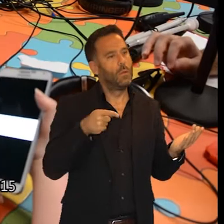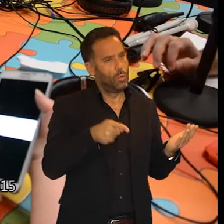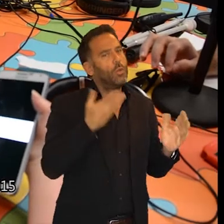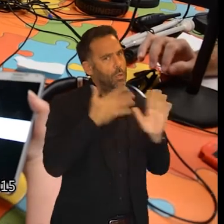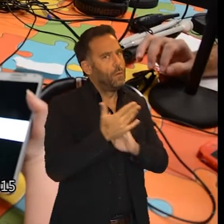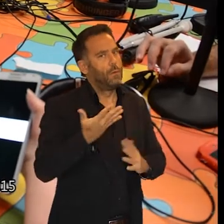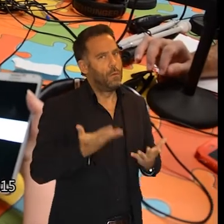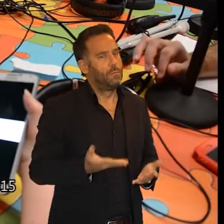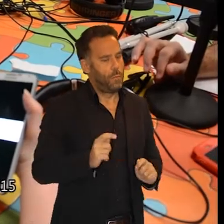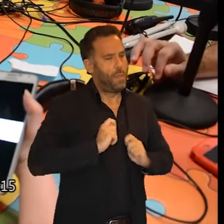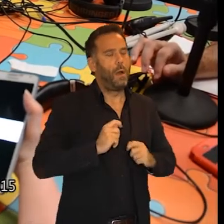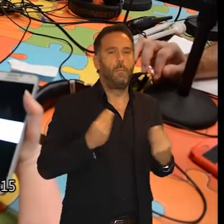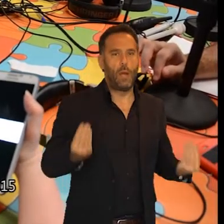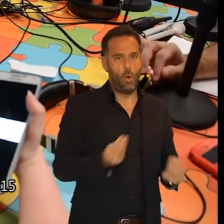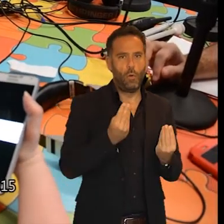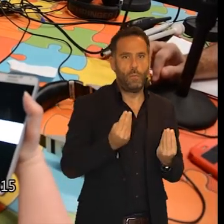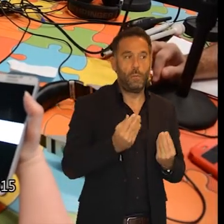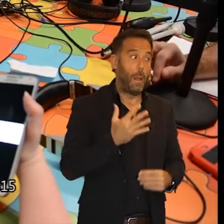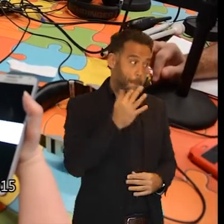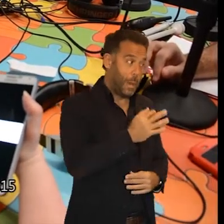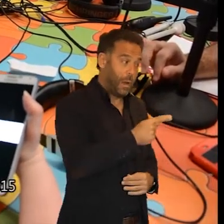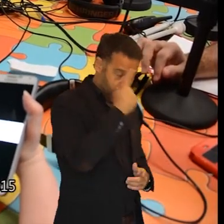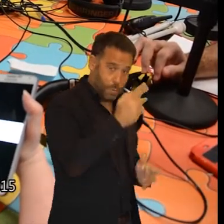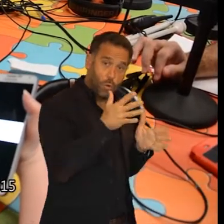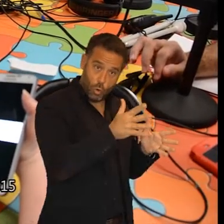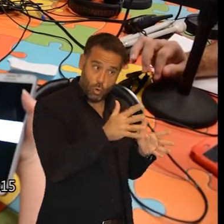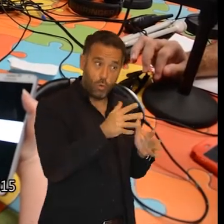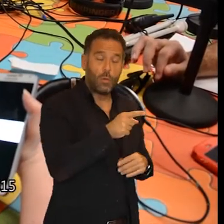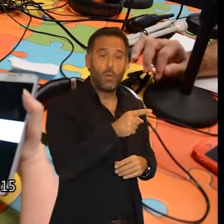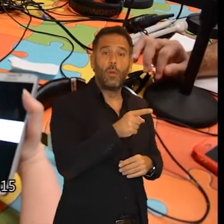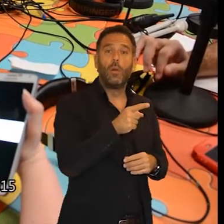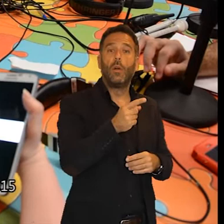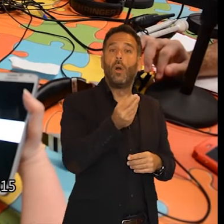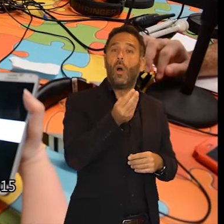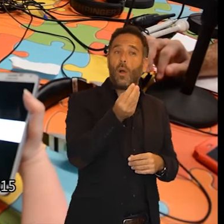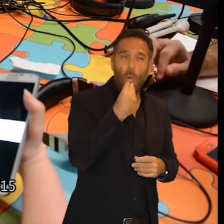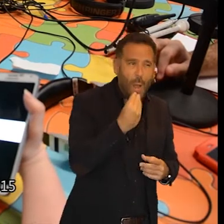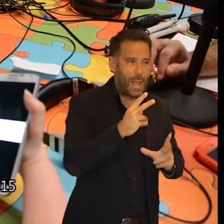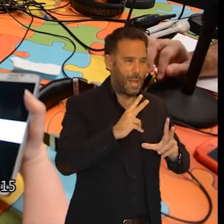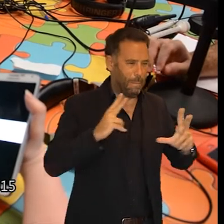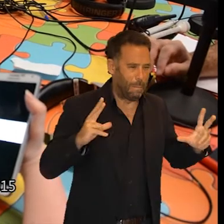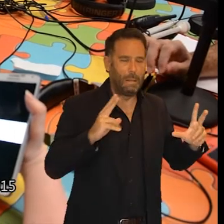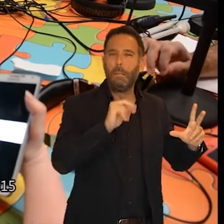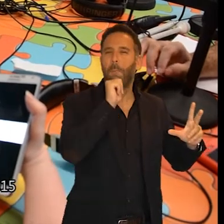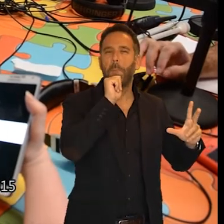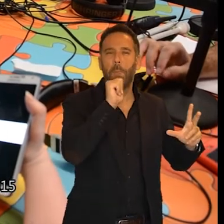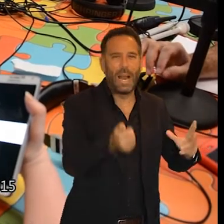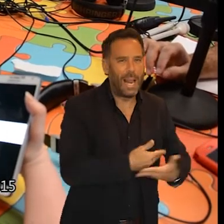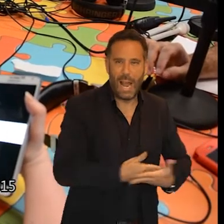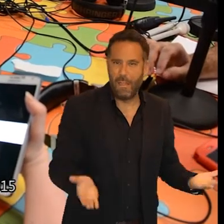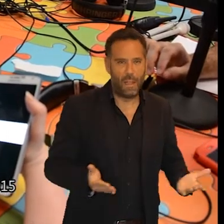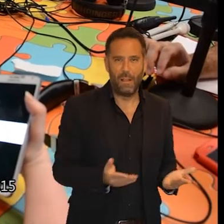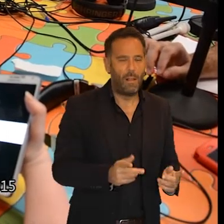estupendo. Lo que quería recomendar a la gente, que la grasa y la gordura no vale para nada. Y se